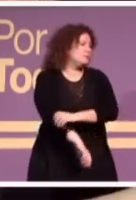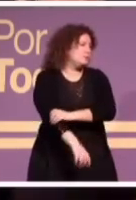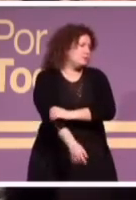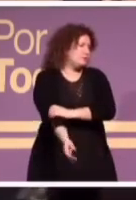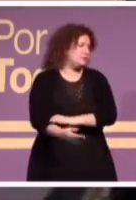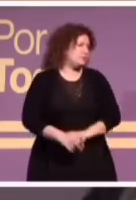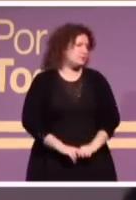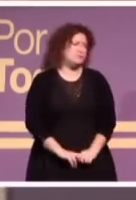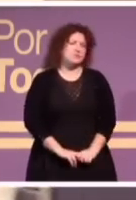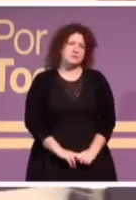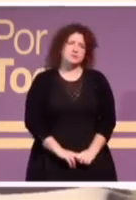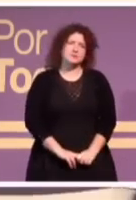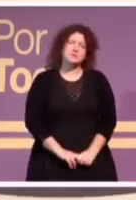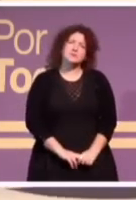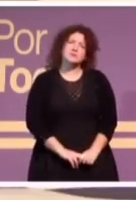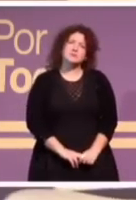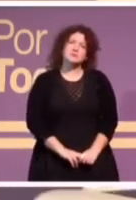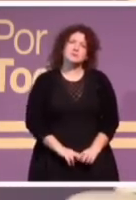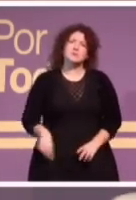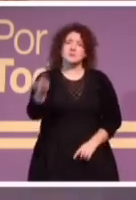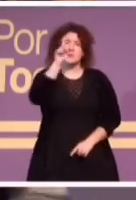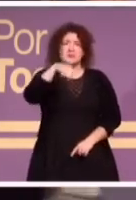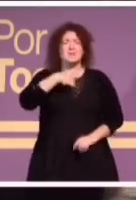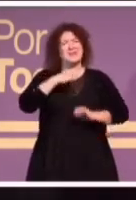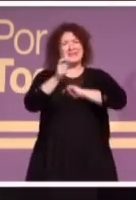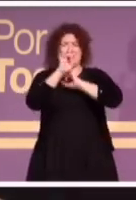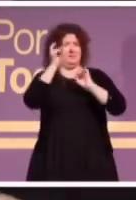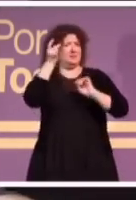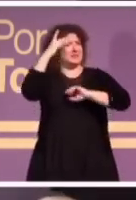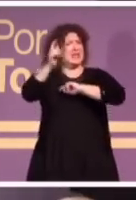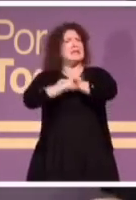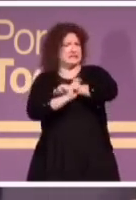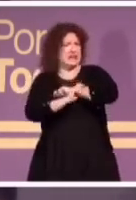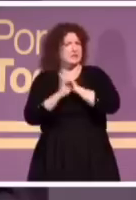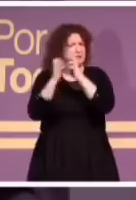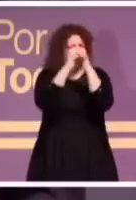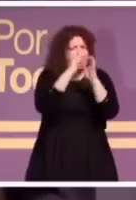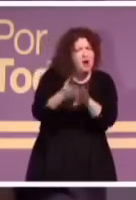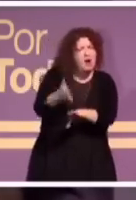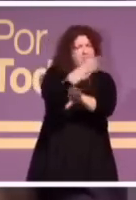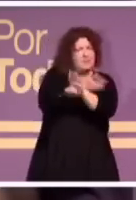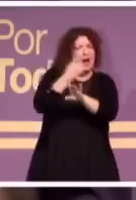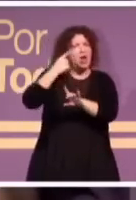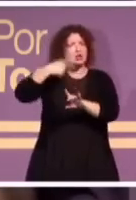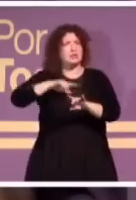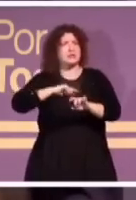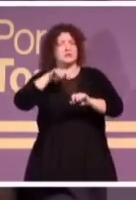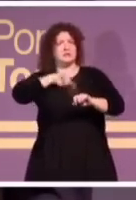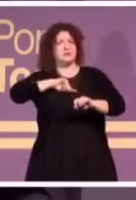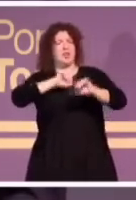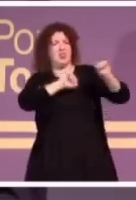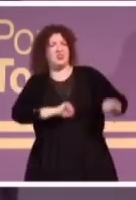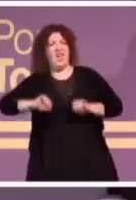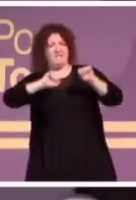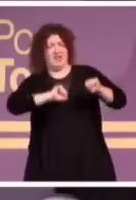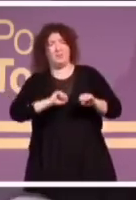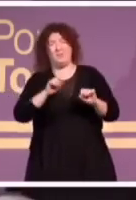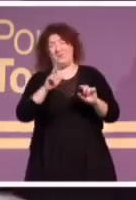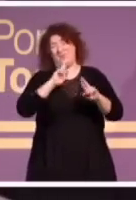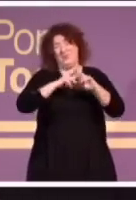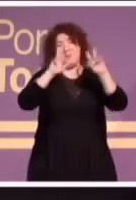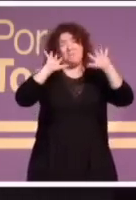Y es también una estrategia para que nos situemos a la defensiva y es también la violencia política. Una